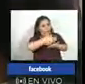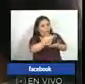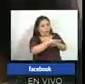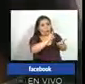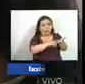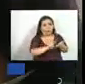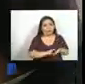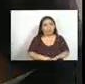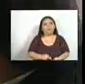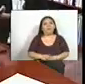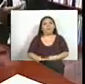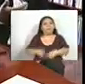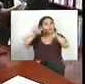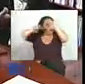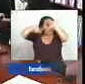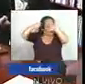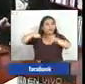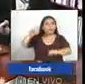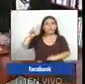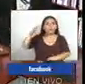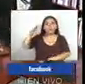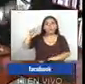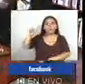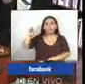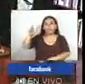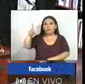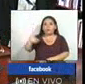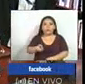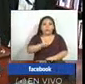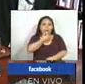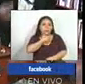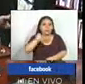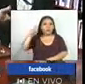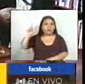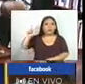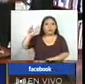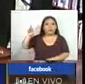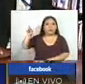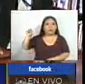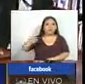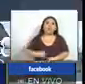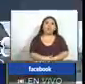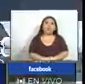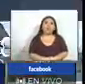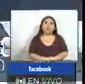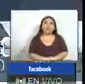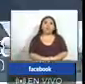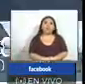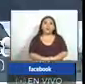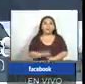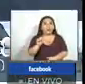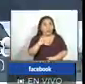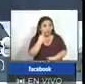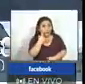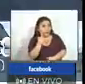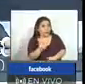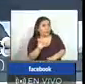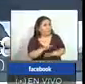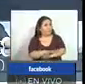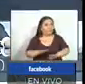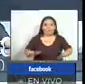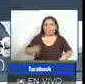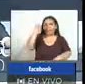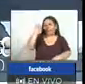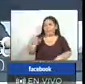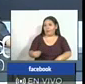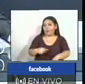Con imágenes de Ricardo Tobar, un reporte de Luis Alberto López. Bien, y a propósito, ya finalizó el